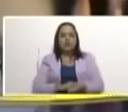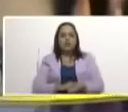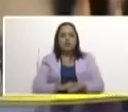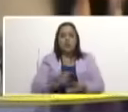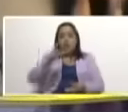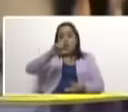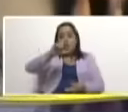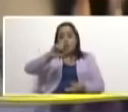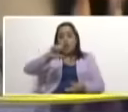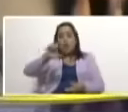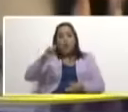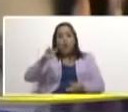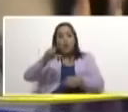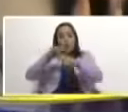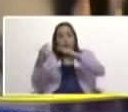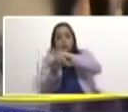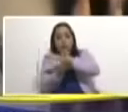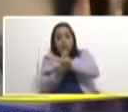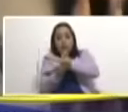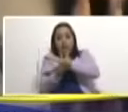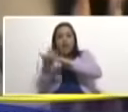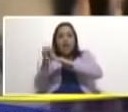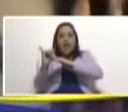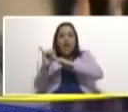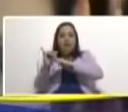Británica, que queda,